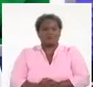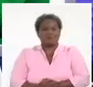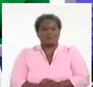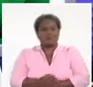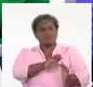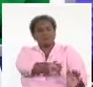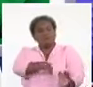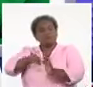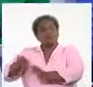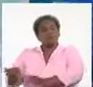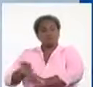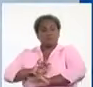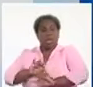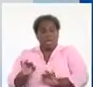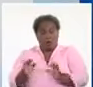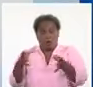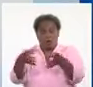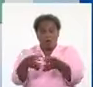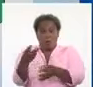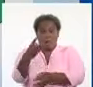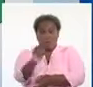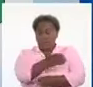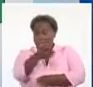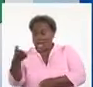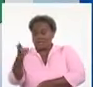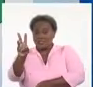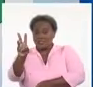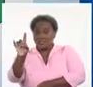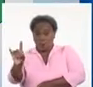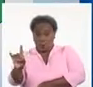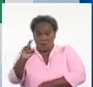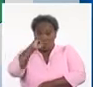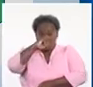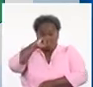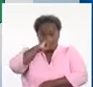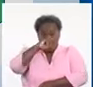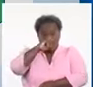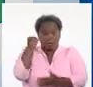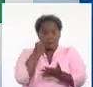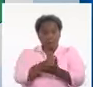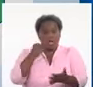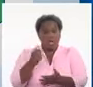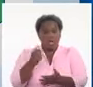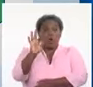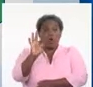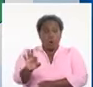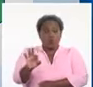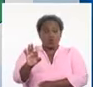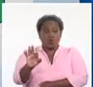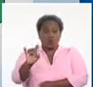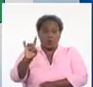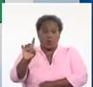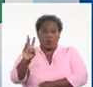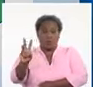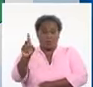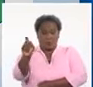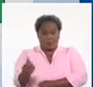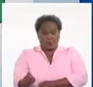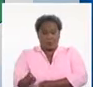Finalmente, en el grupo de 20 a 39 años de edad se diagnostican 893 personas, en